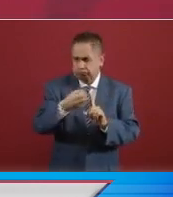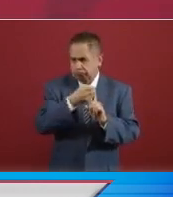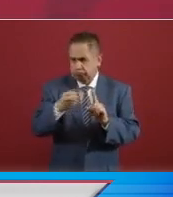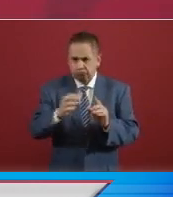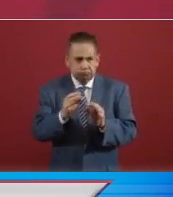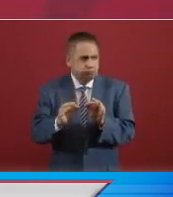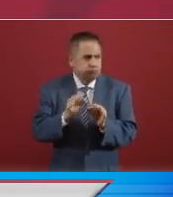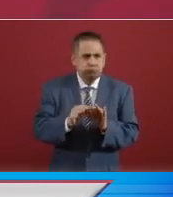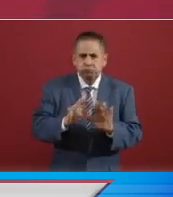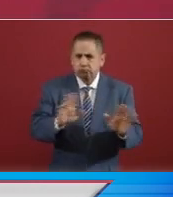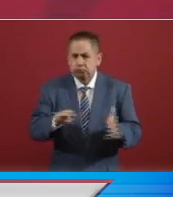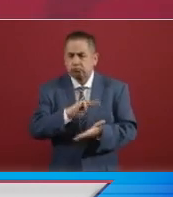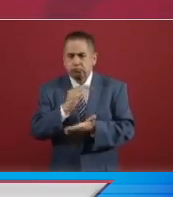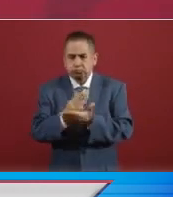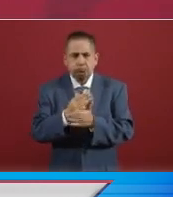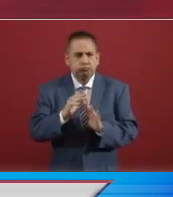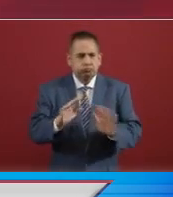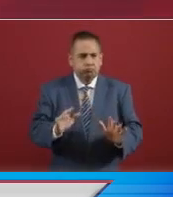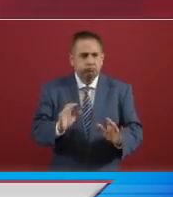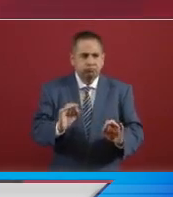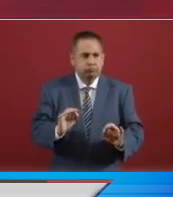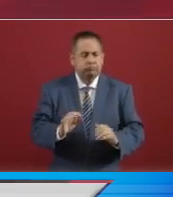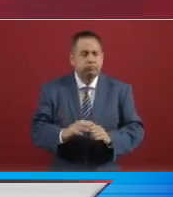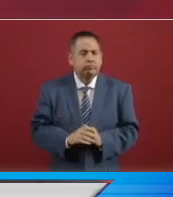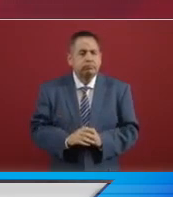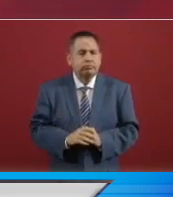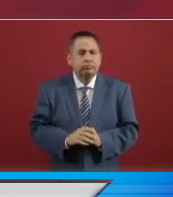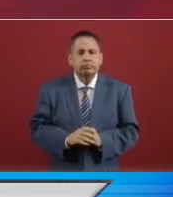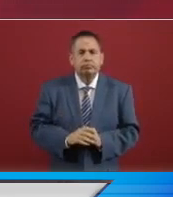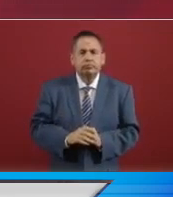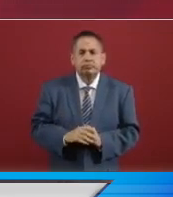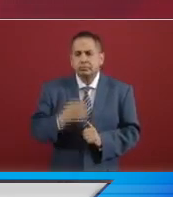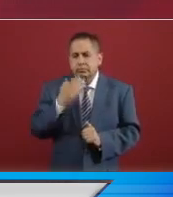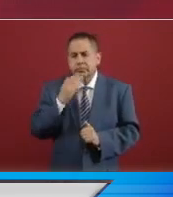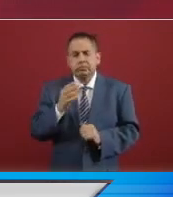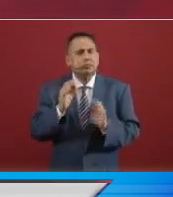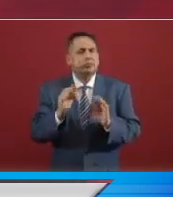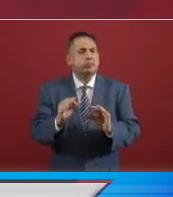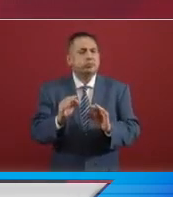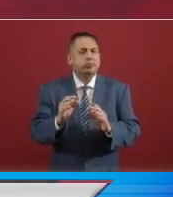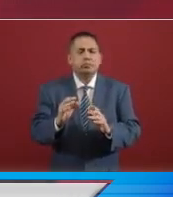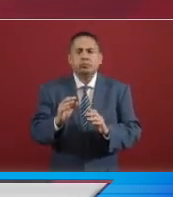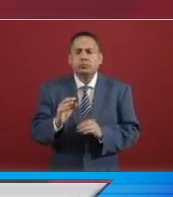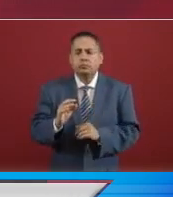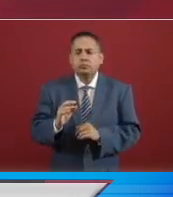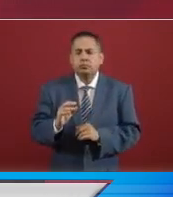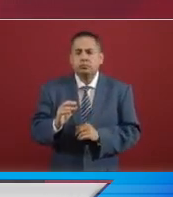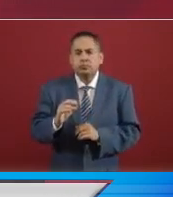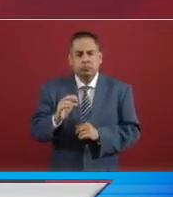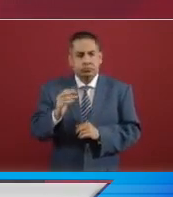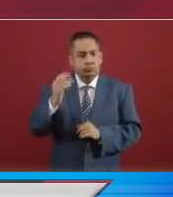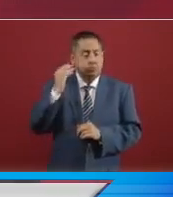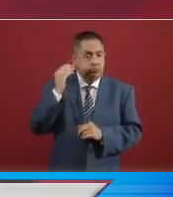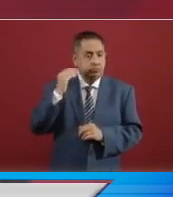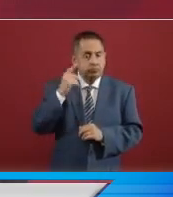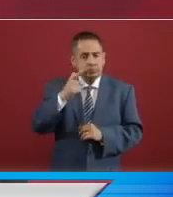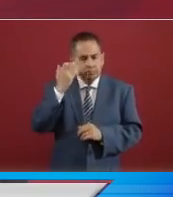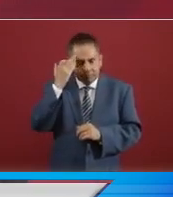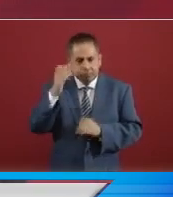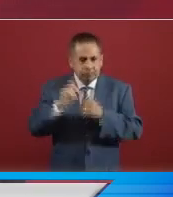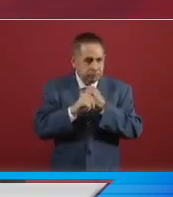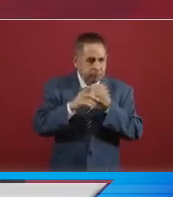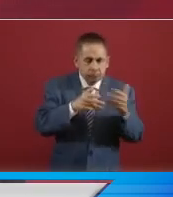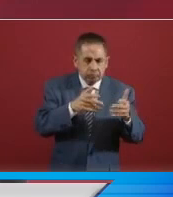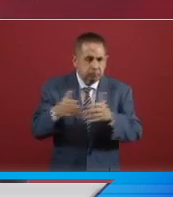prácticamente la situación en Matamoros. Se tiene el reporte de que la situación laboral se está normalizando. Existía problema en algunas empresas desde hace